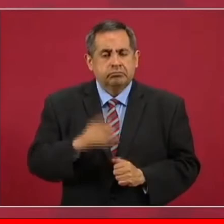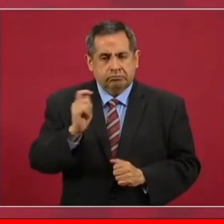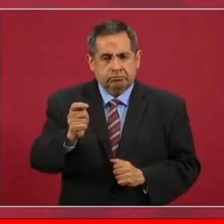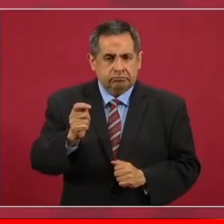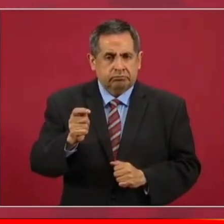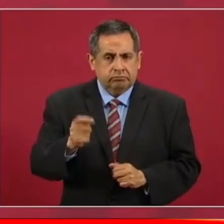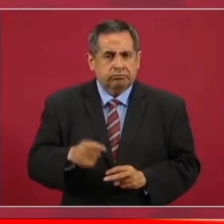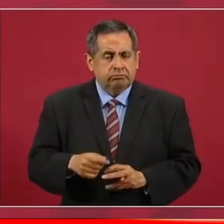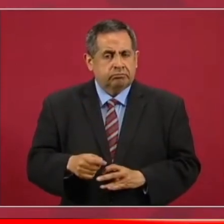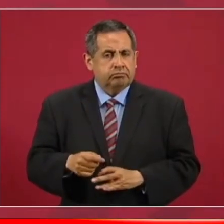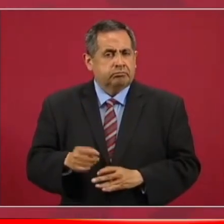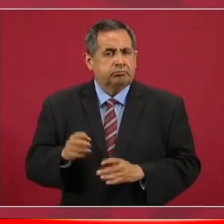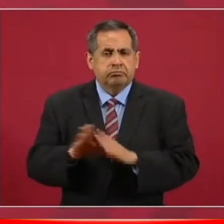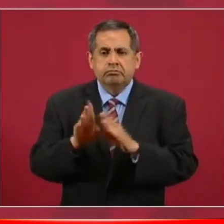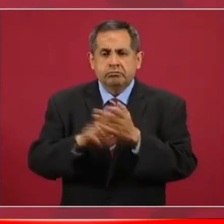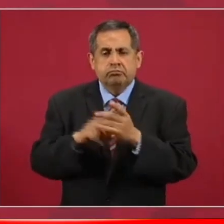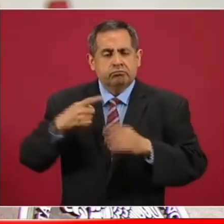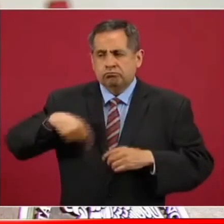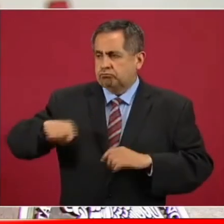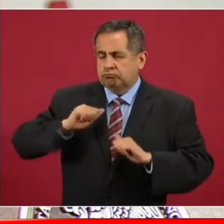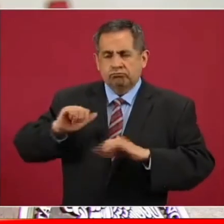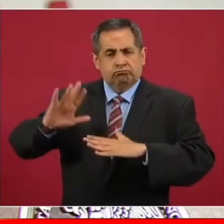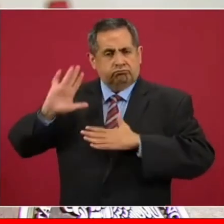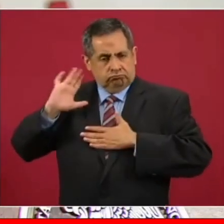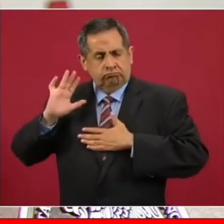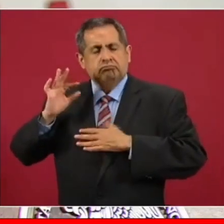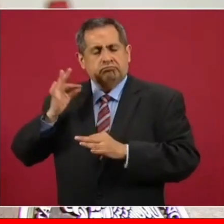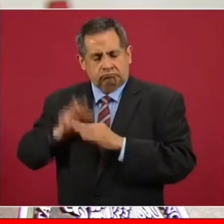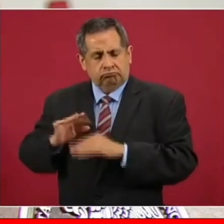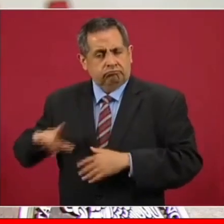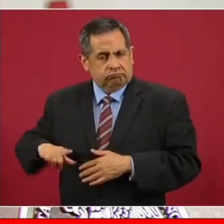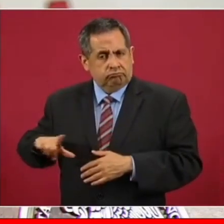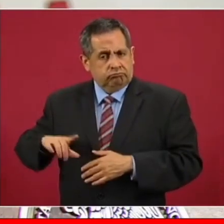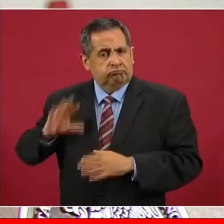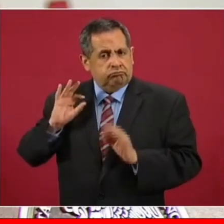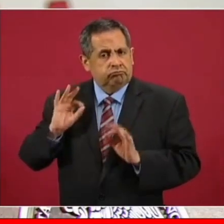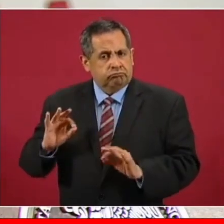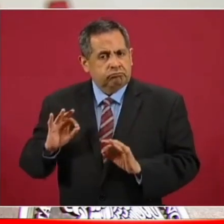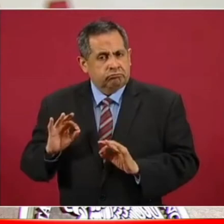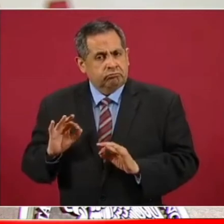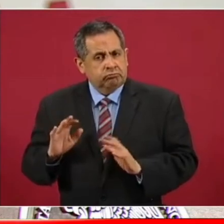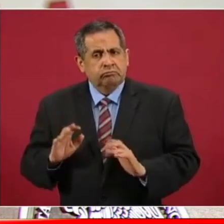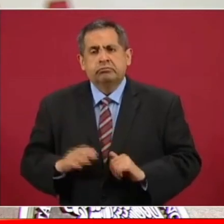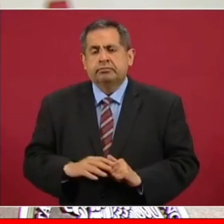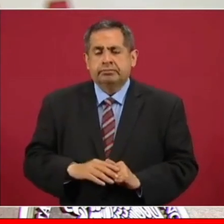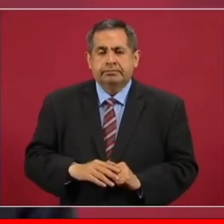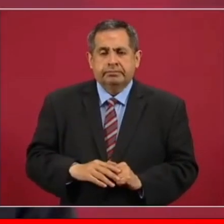se mantiene el compromiso